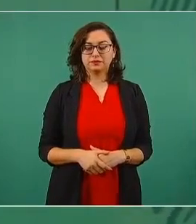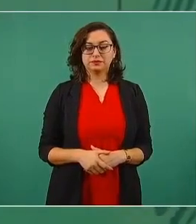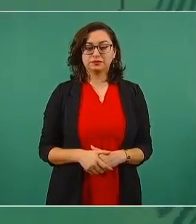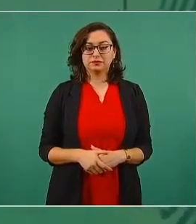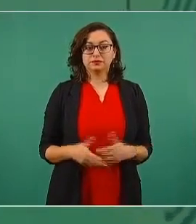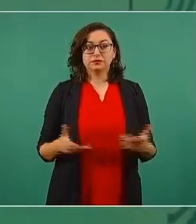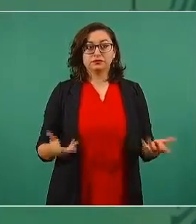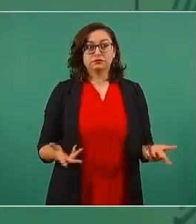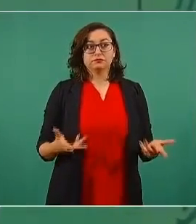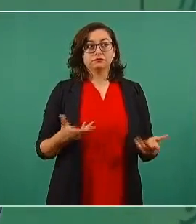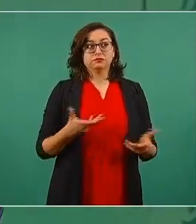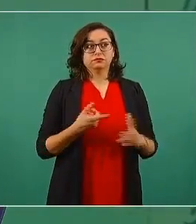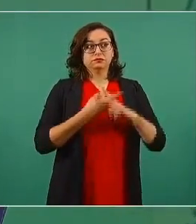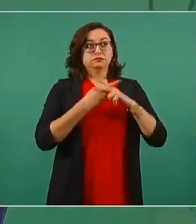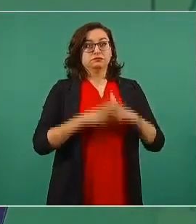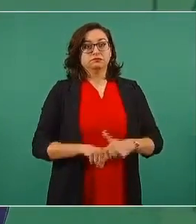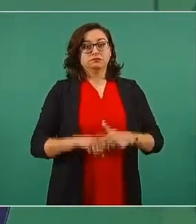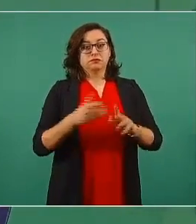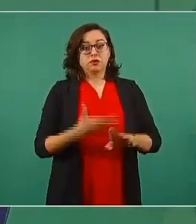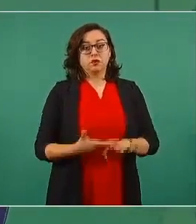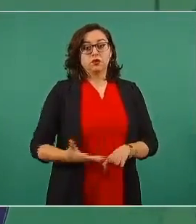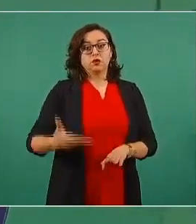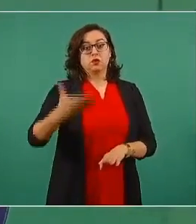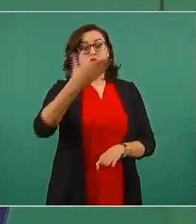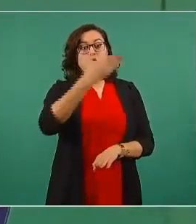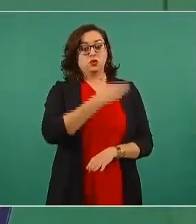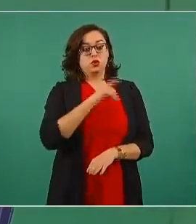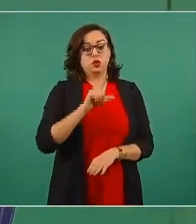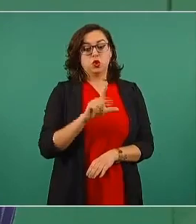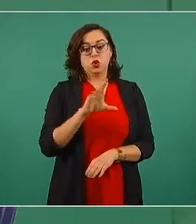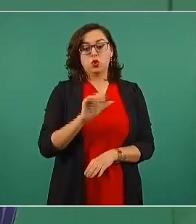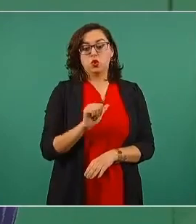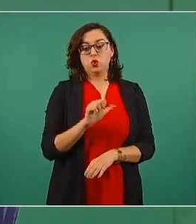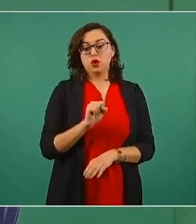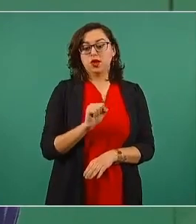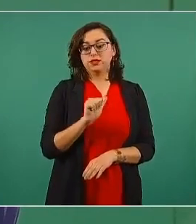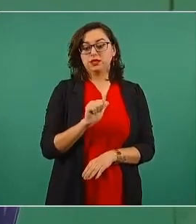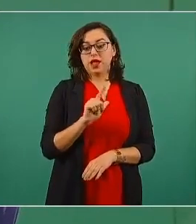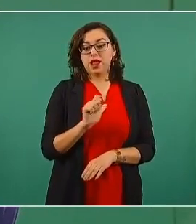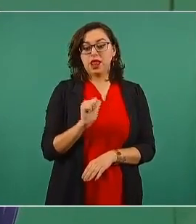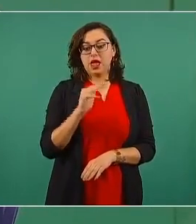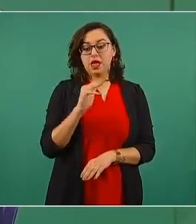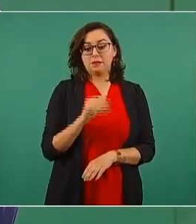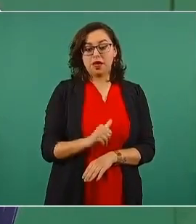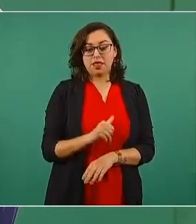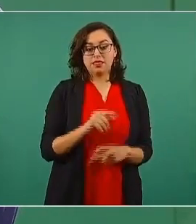desde los tiempos de Lucas Alamán y Santana